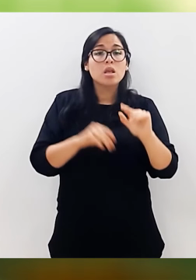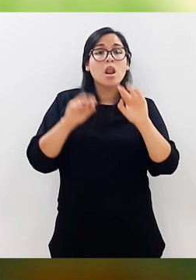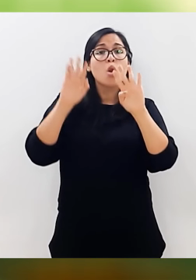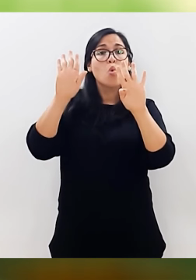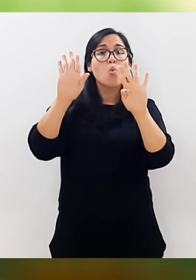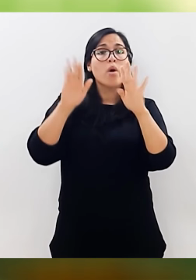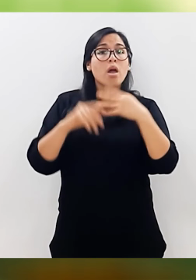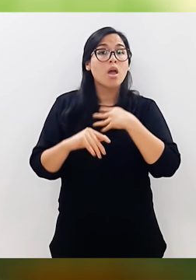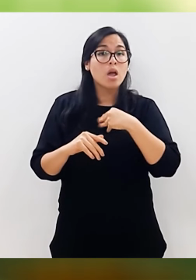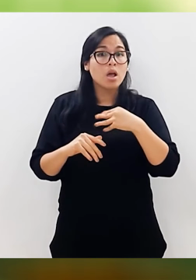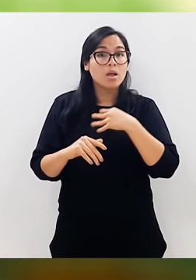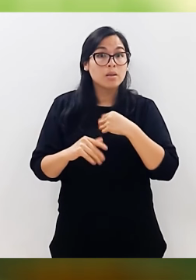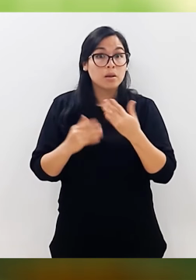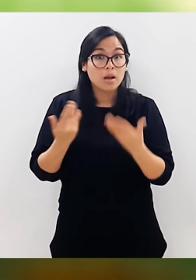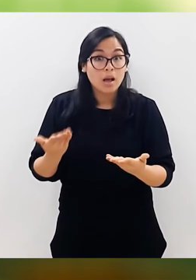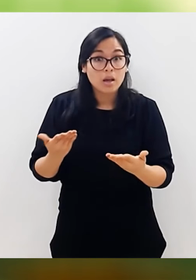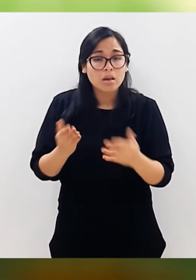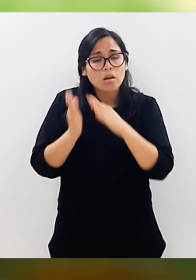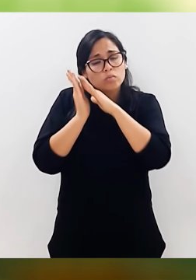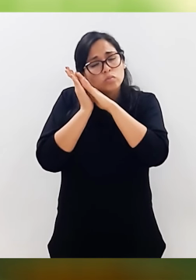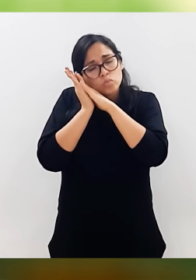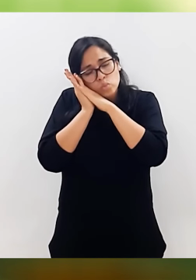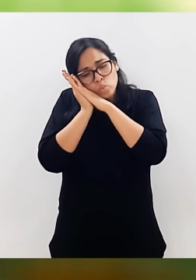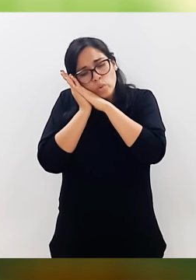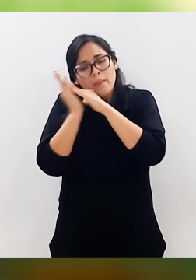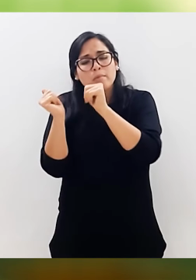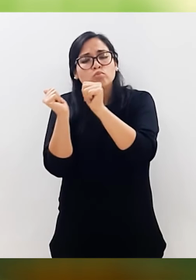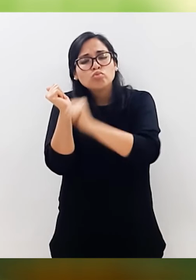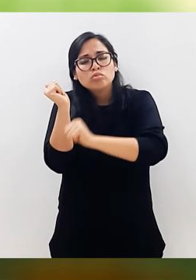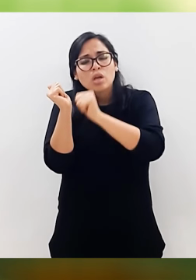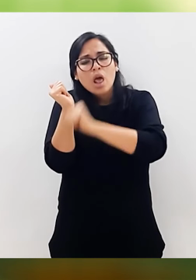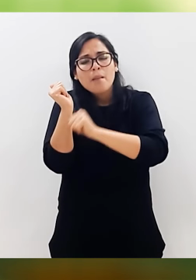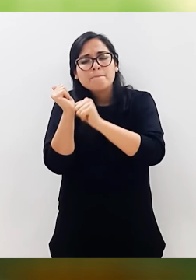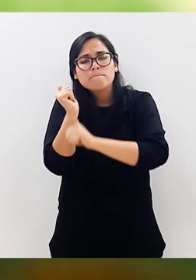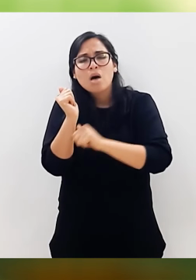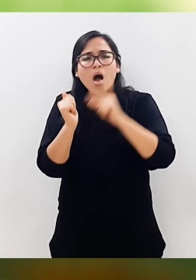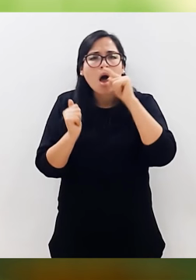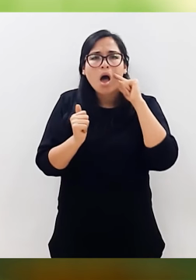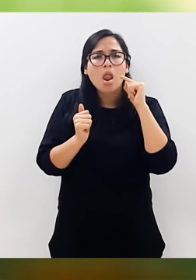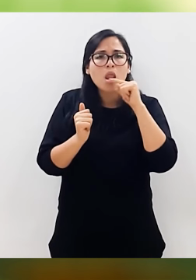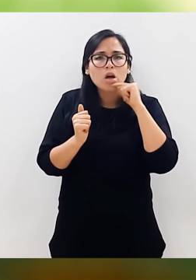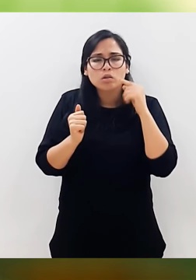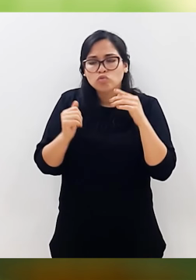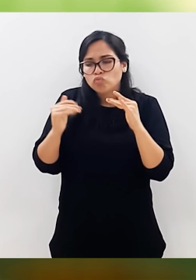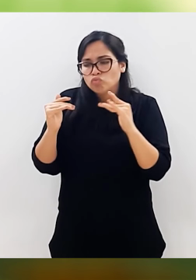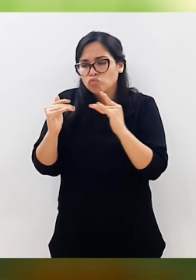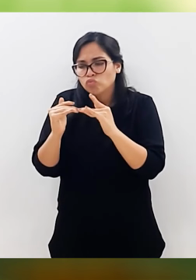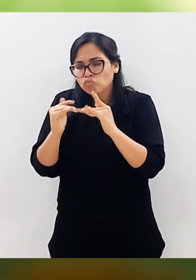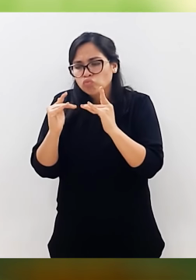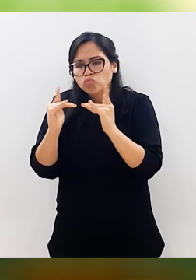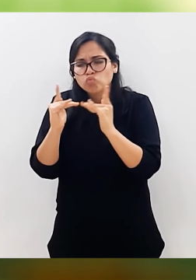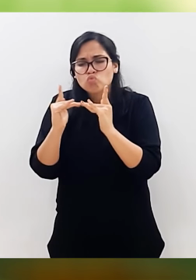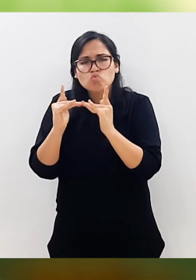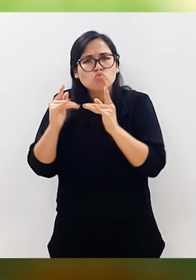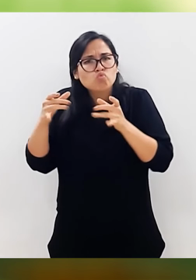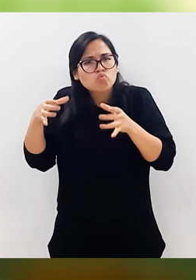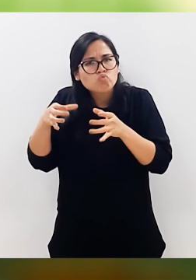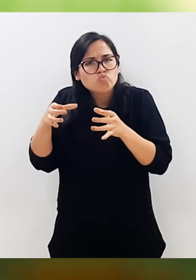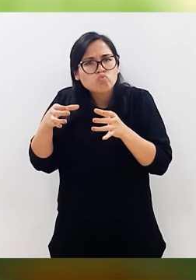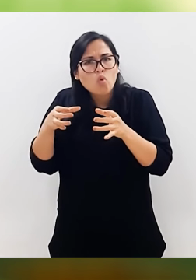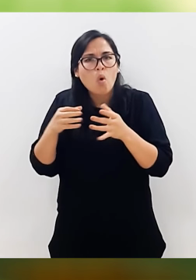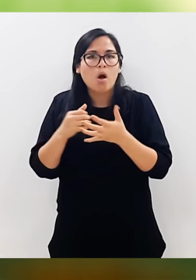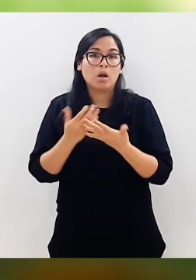una niña de nueve años. Ella duerme con sus hermanitos y hermanitas en un mismo